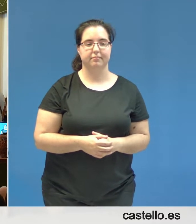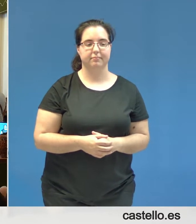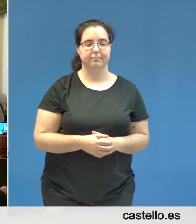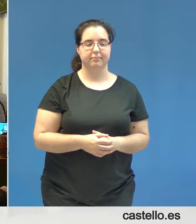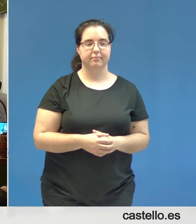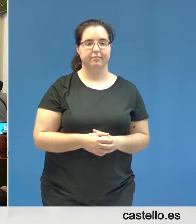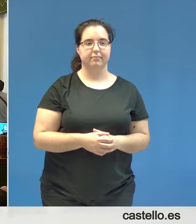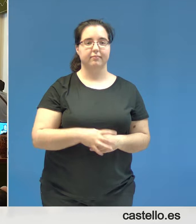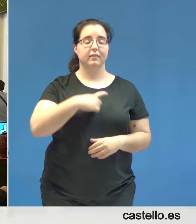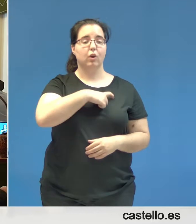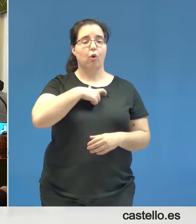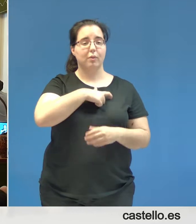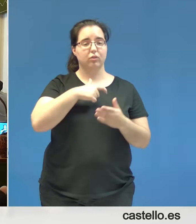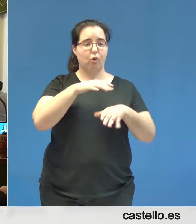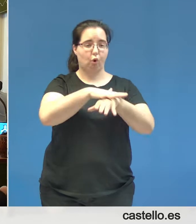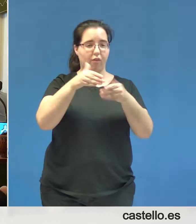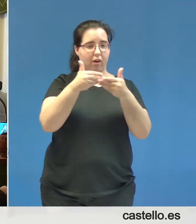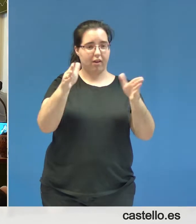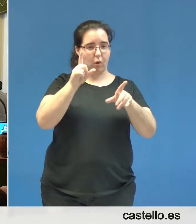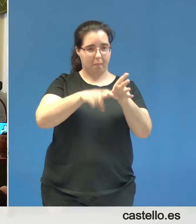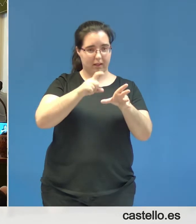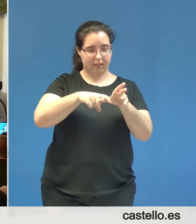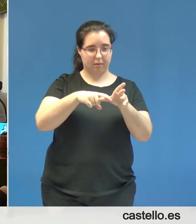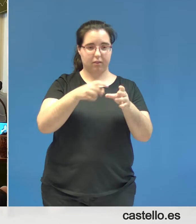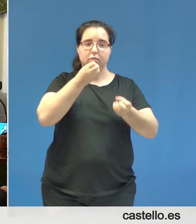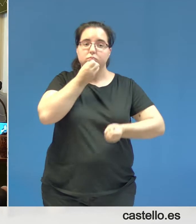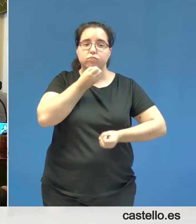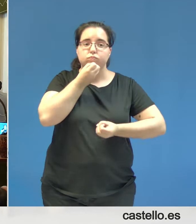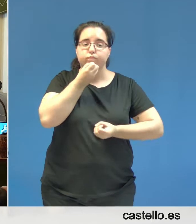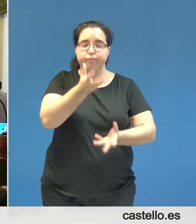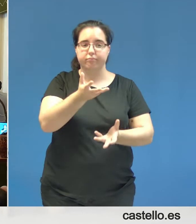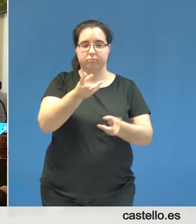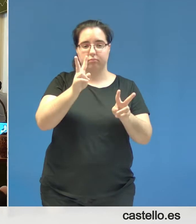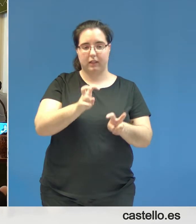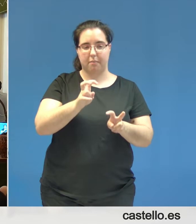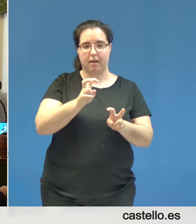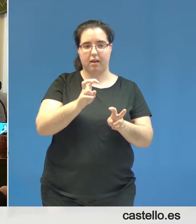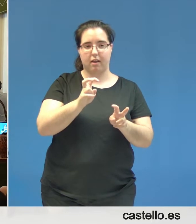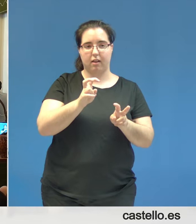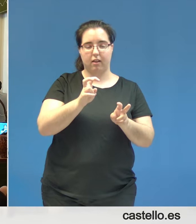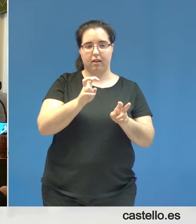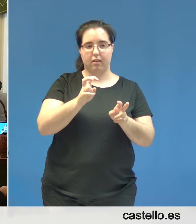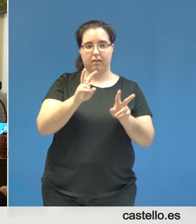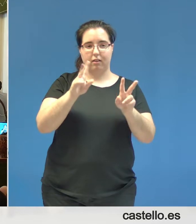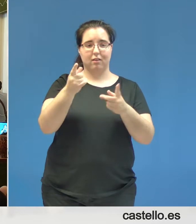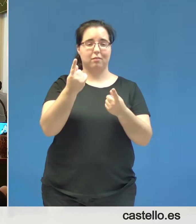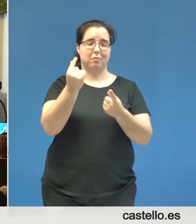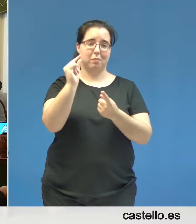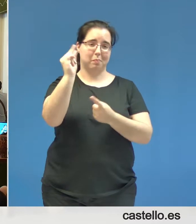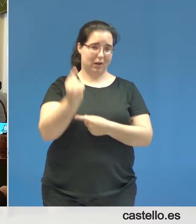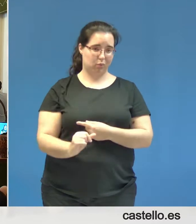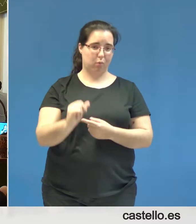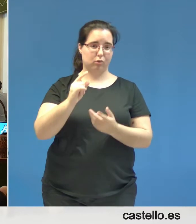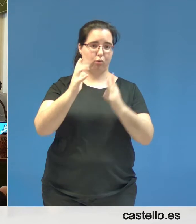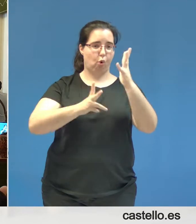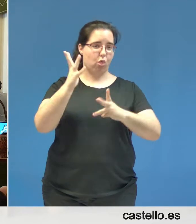De la Comisión de Gobierno Abierto y Participación tenemos una dación de cuenta de la información remitida por el órgano de gestión presupuestaria y contabilidad relativa a